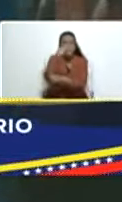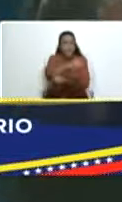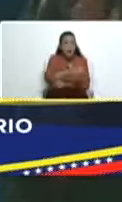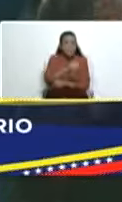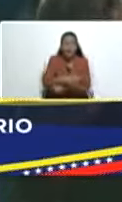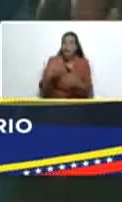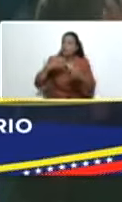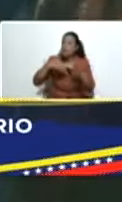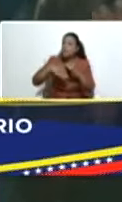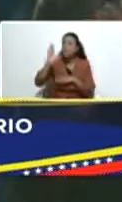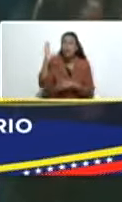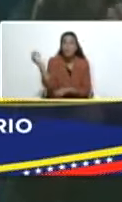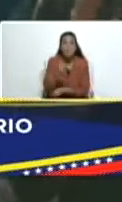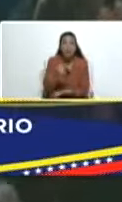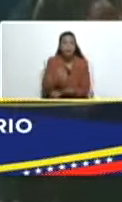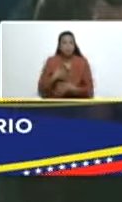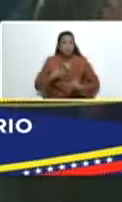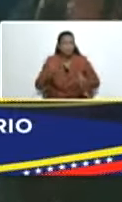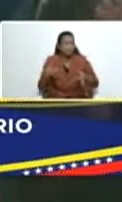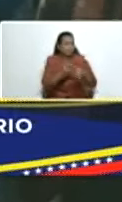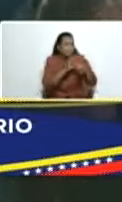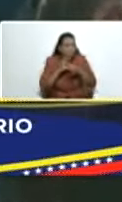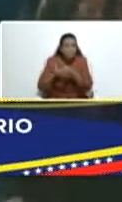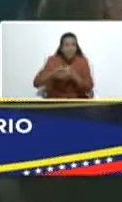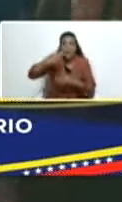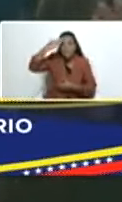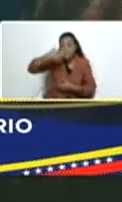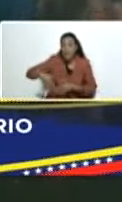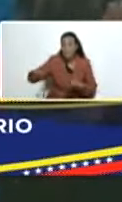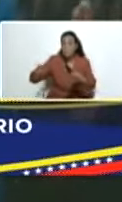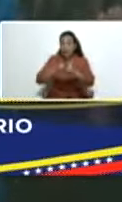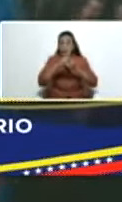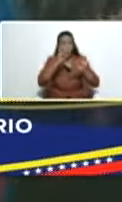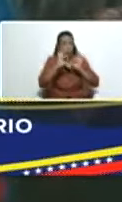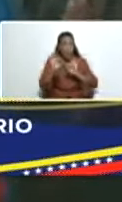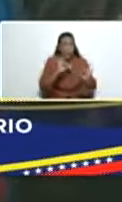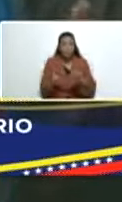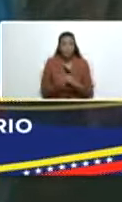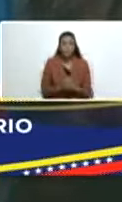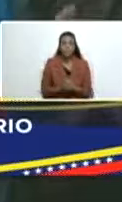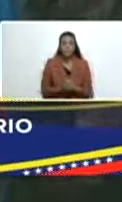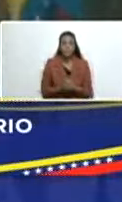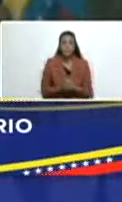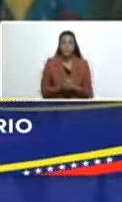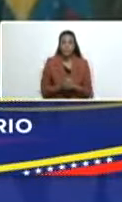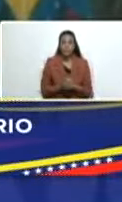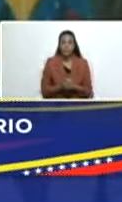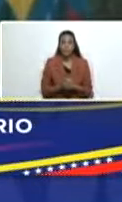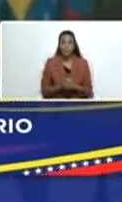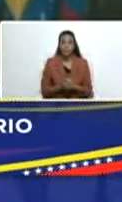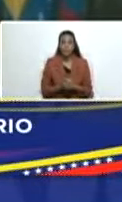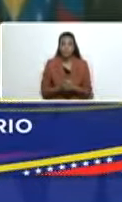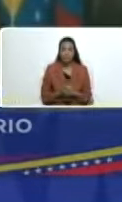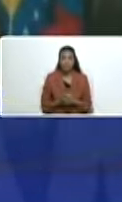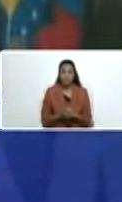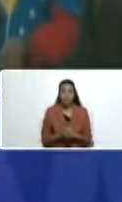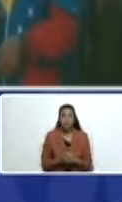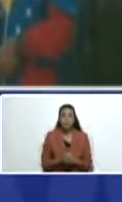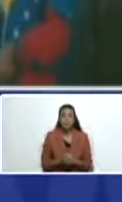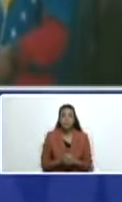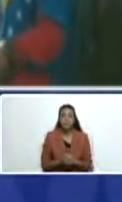vengan, siempre que nos mantengamos unidos como debe ser y como nos pidió el comandante Chávez. Adelante, presidente. Correcto,